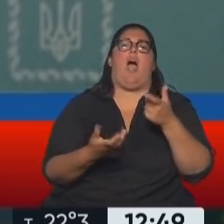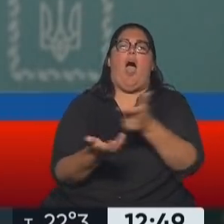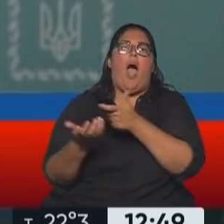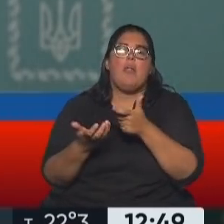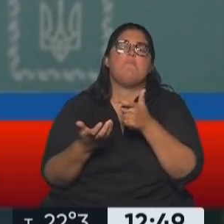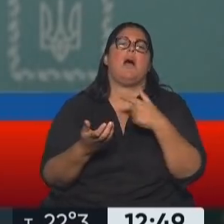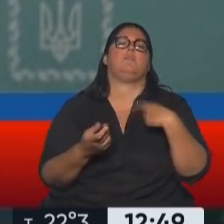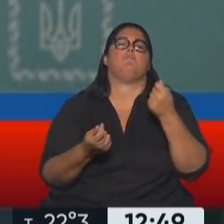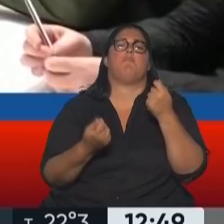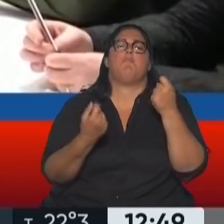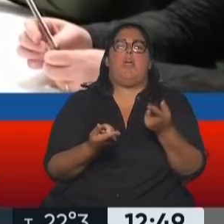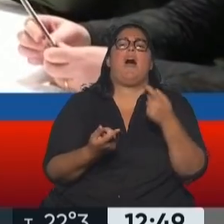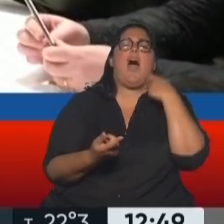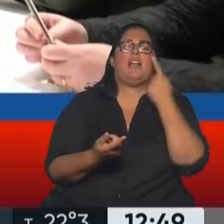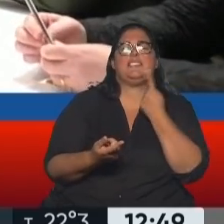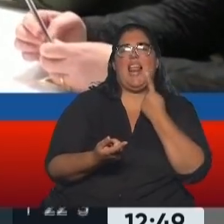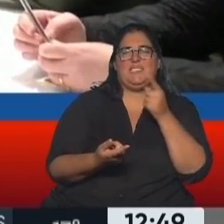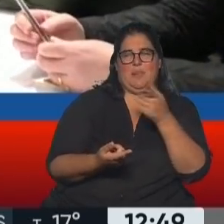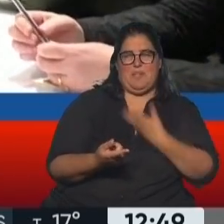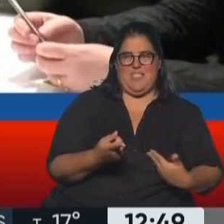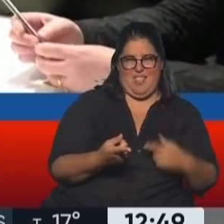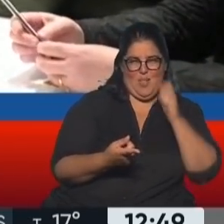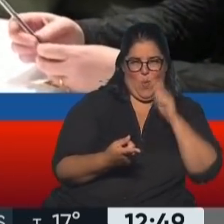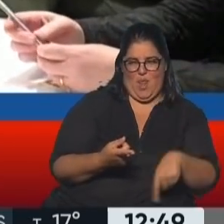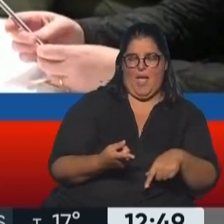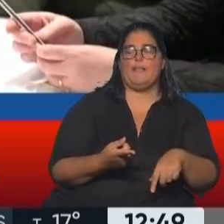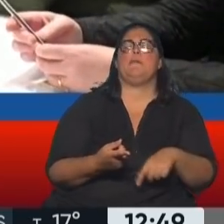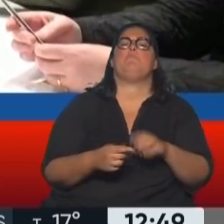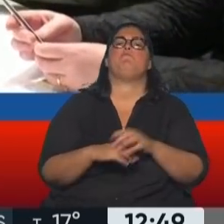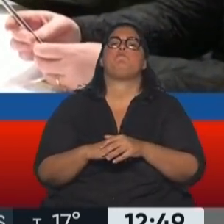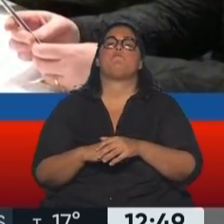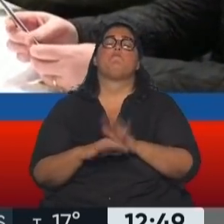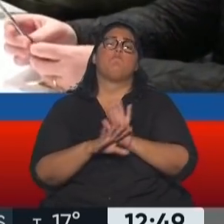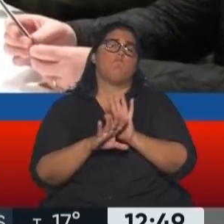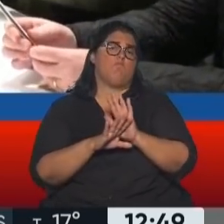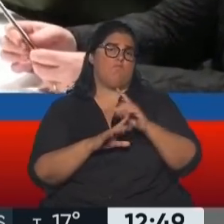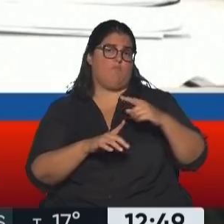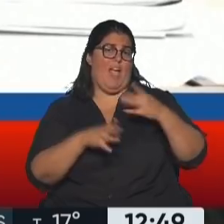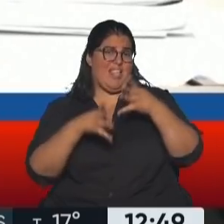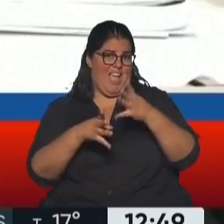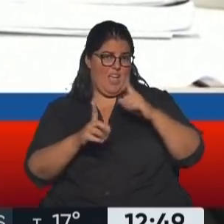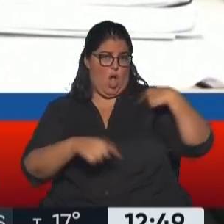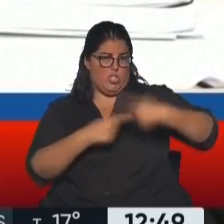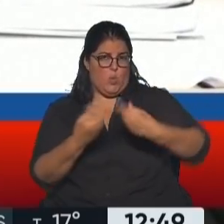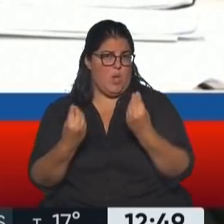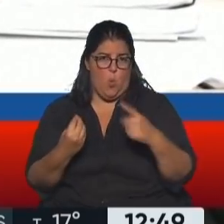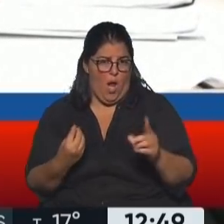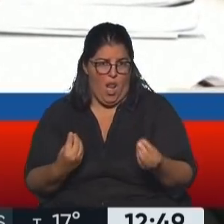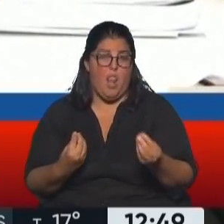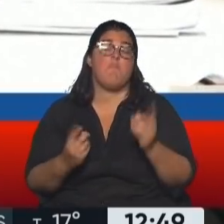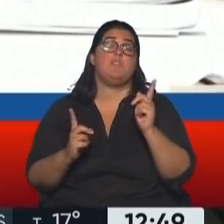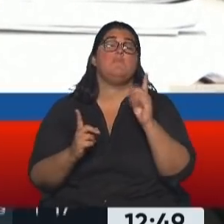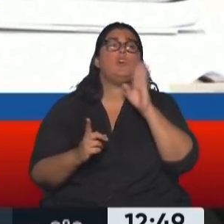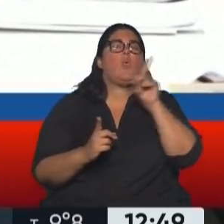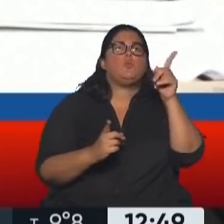presidente Volodymyr Zelensky. Y dos, diría ya, consecuencias de lo que estamos viendo de este ataque. Por un lado, el pedido histórico de